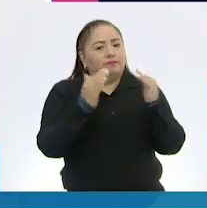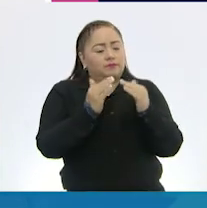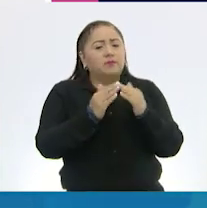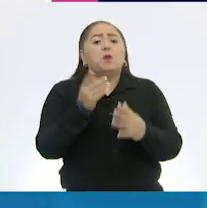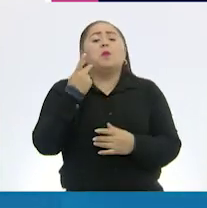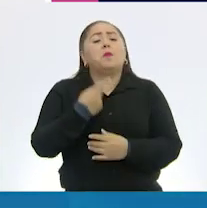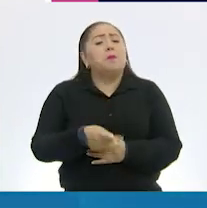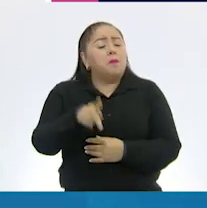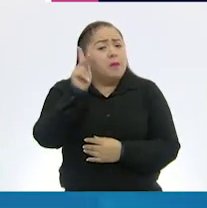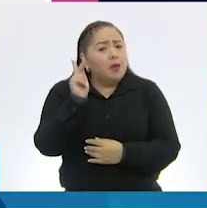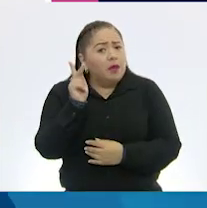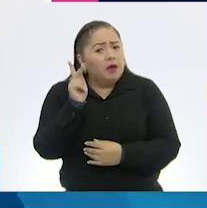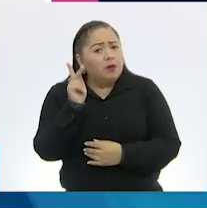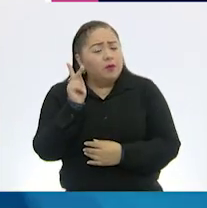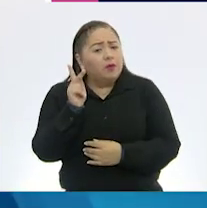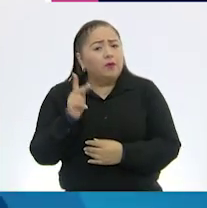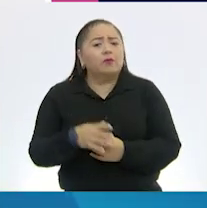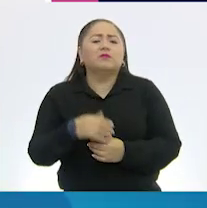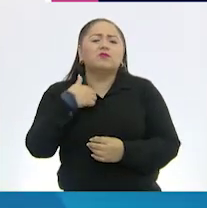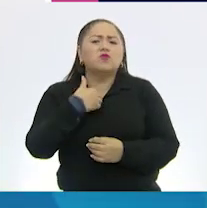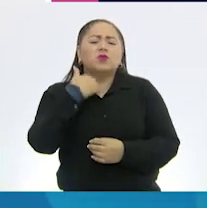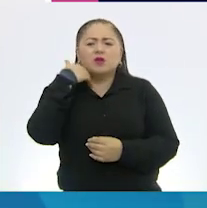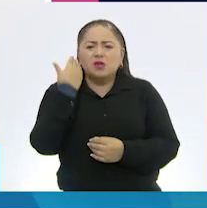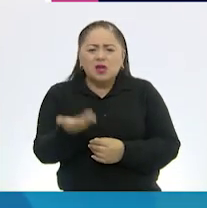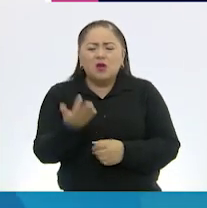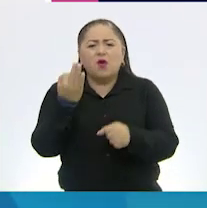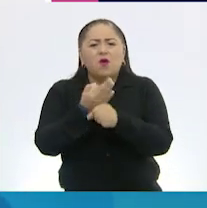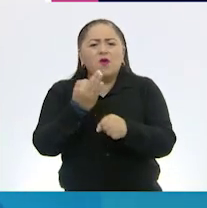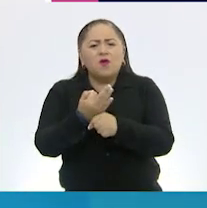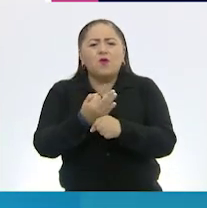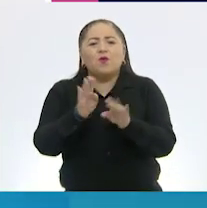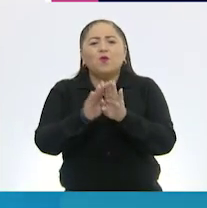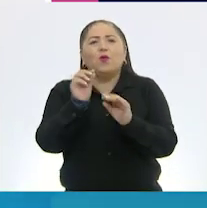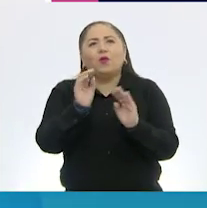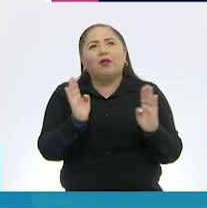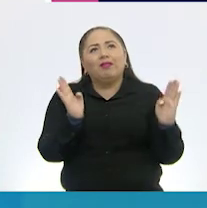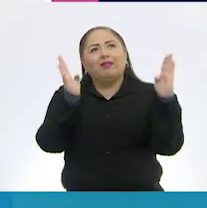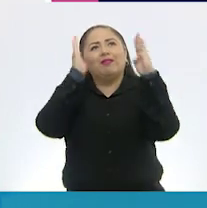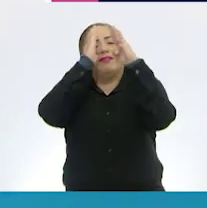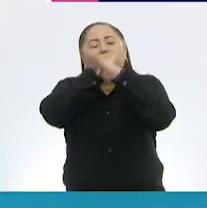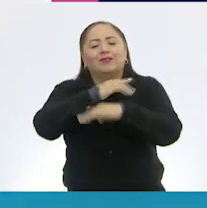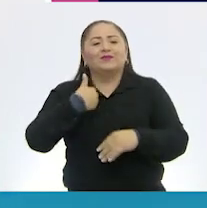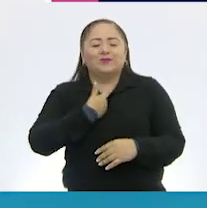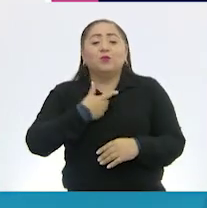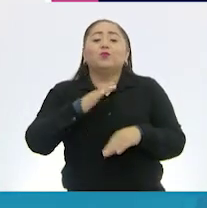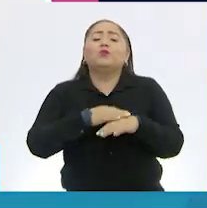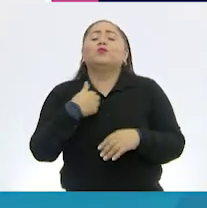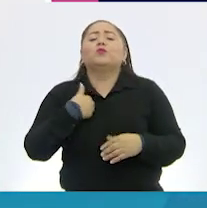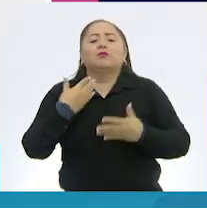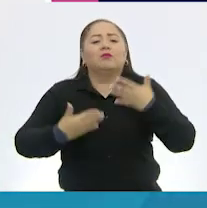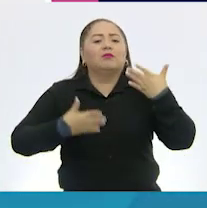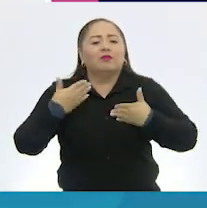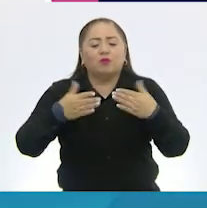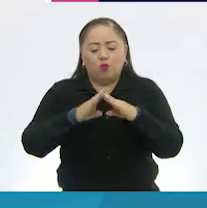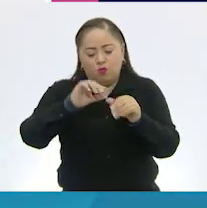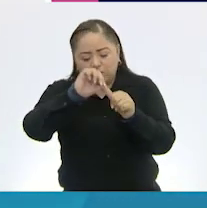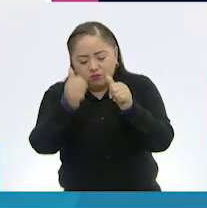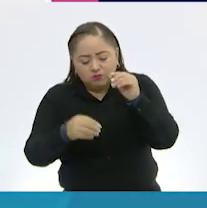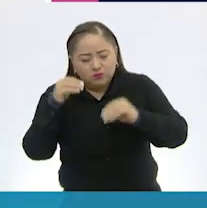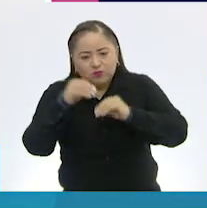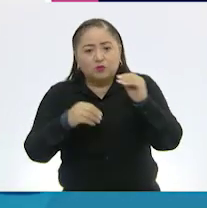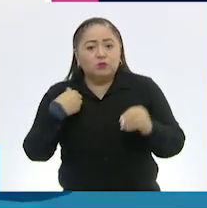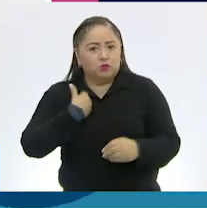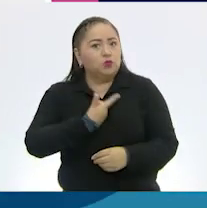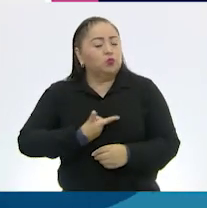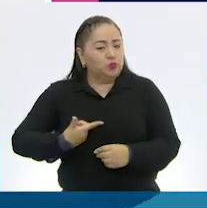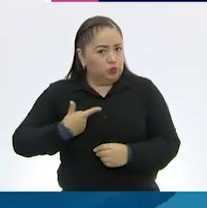Pero, pues quiero pasar un rato divertido. A mí me divierte muchísimo hacer escultura. Yo soy